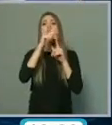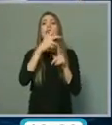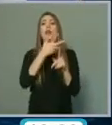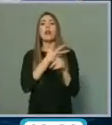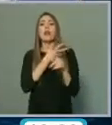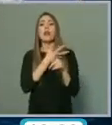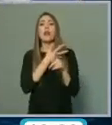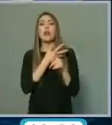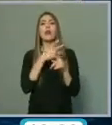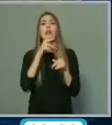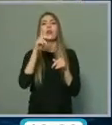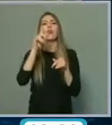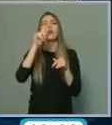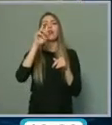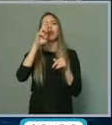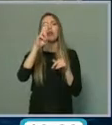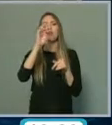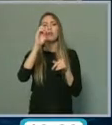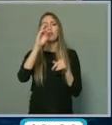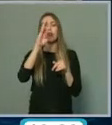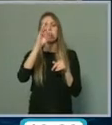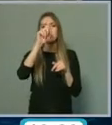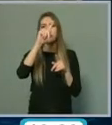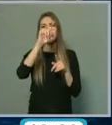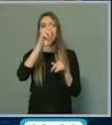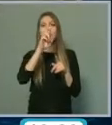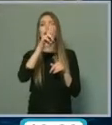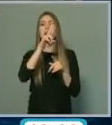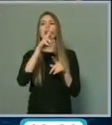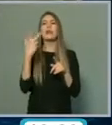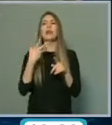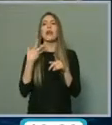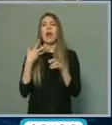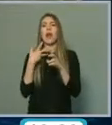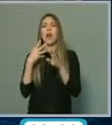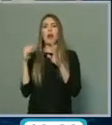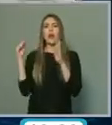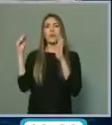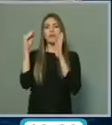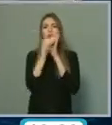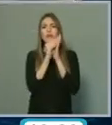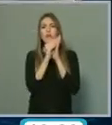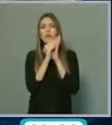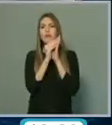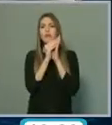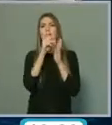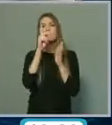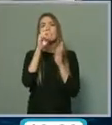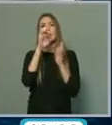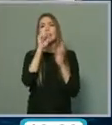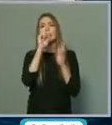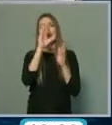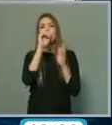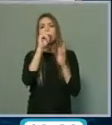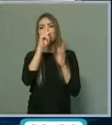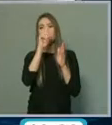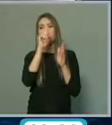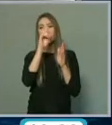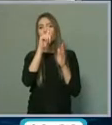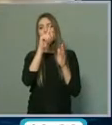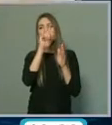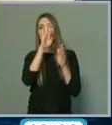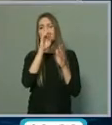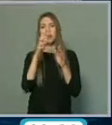de la empresa Tesla, de estos vehículos eléctricos que se han estado de moda los últimos años. ¿no? También. Descapotable, y además lleva